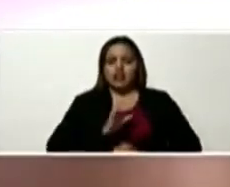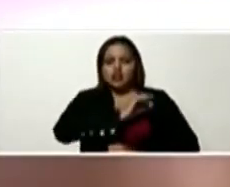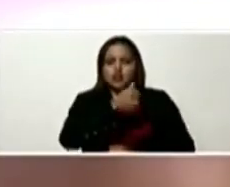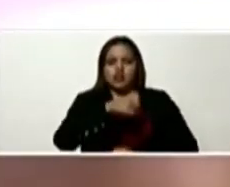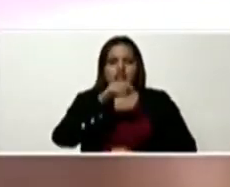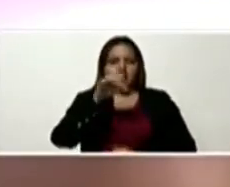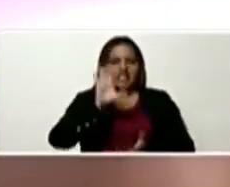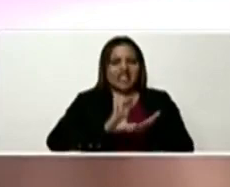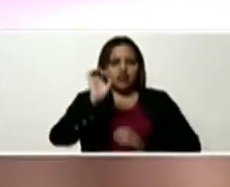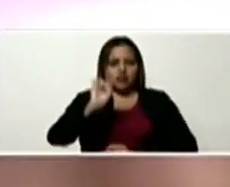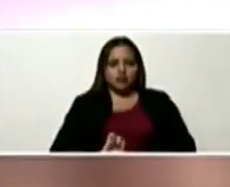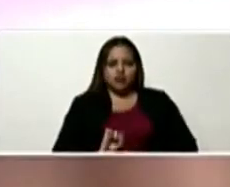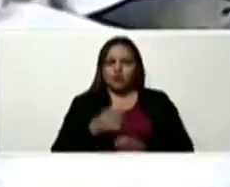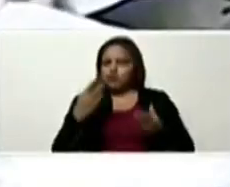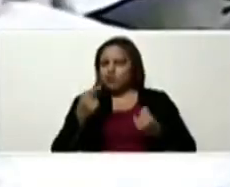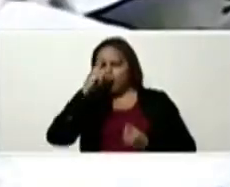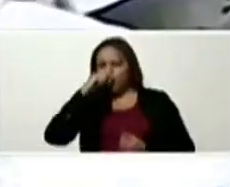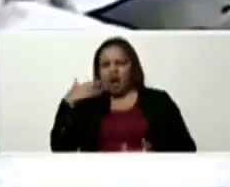muchos años,